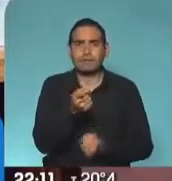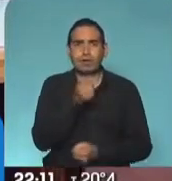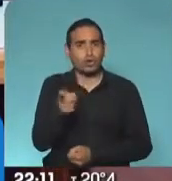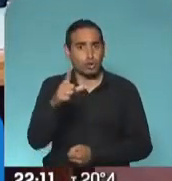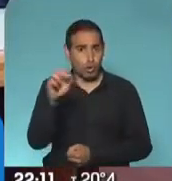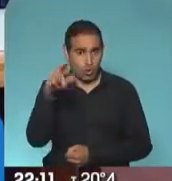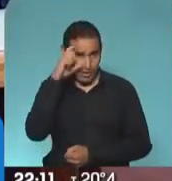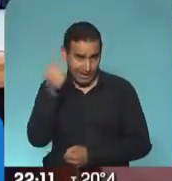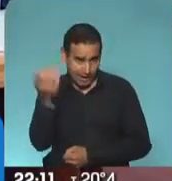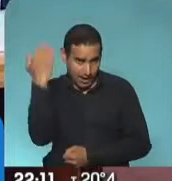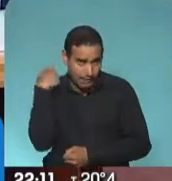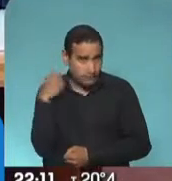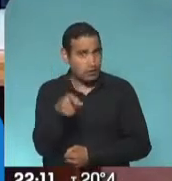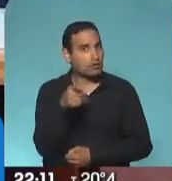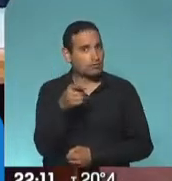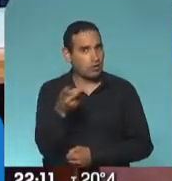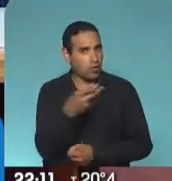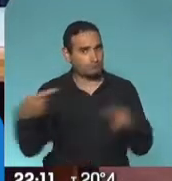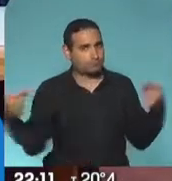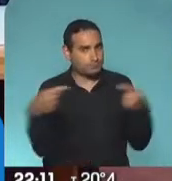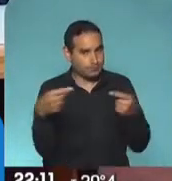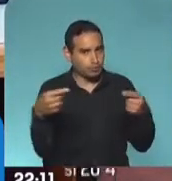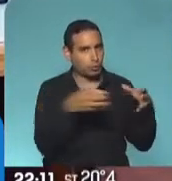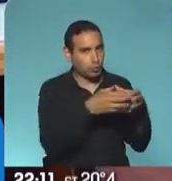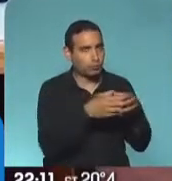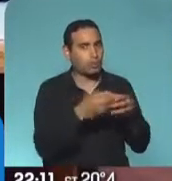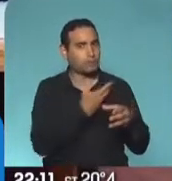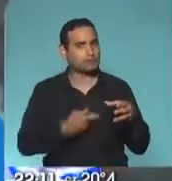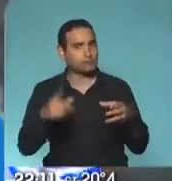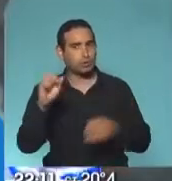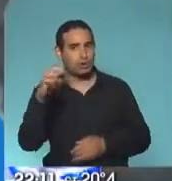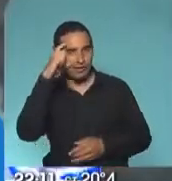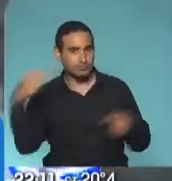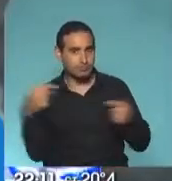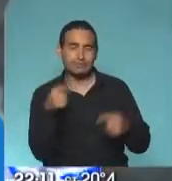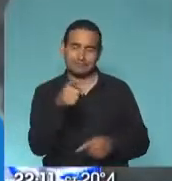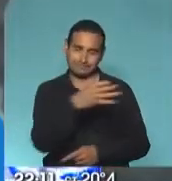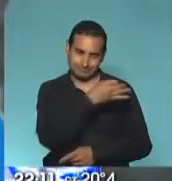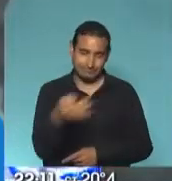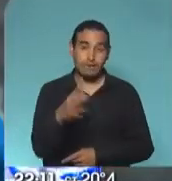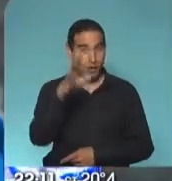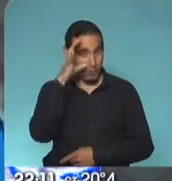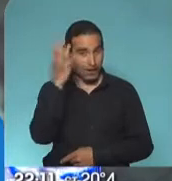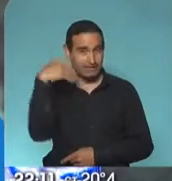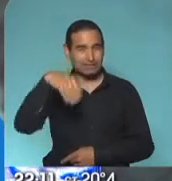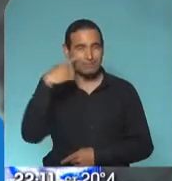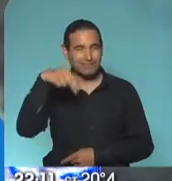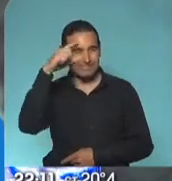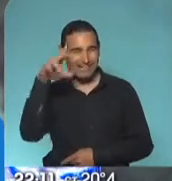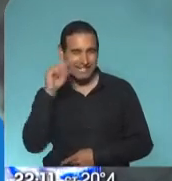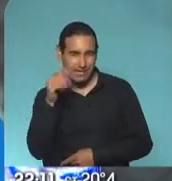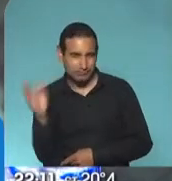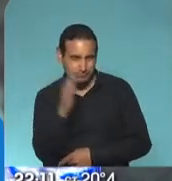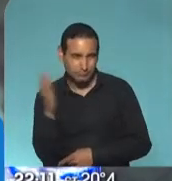en su momento. Fueron un adversario político de Correa durante prácticamente toda su gestión. Exactamente. Recordemos que tuvieron a la minería como uno de los temas